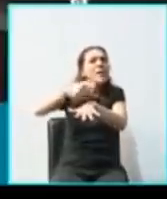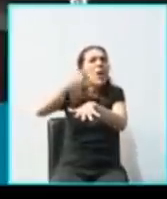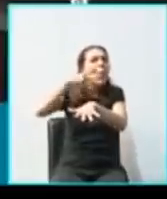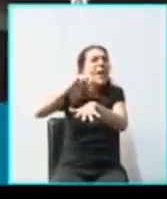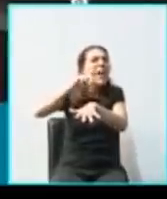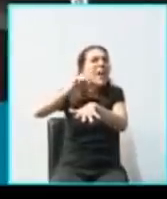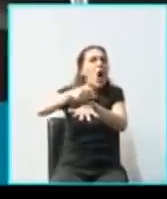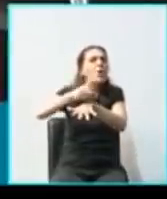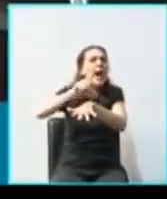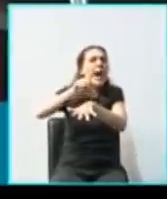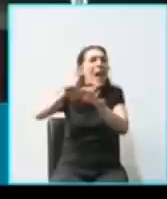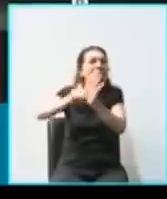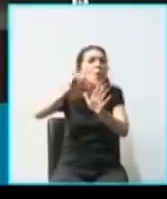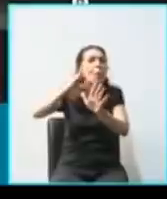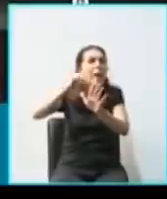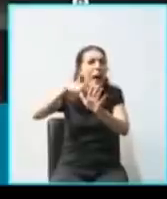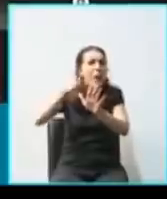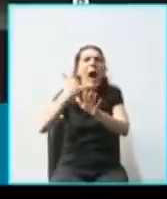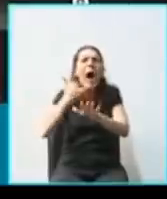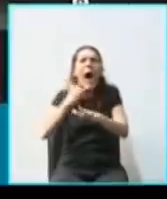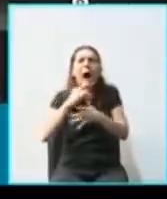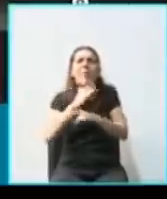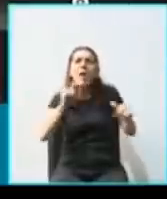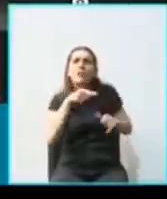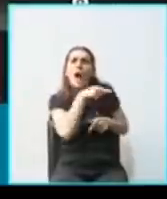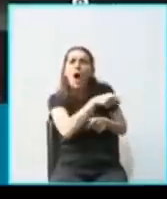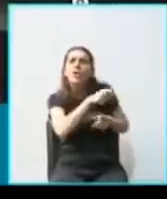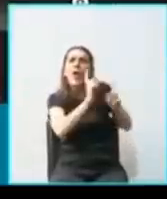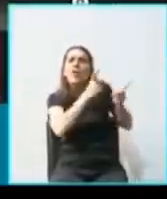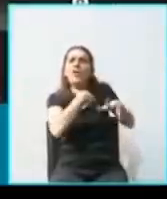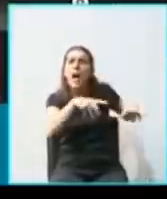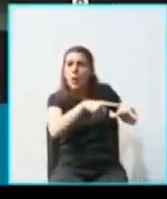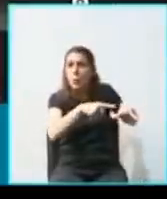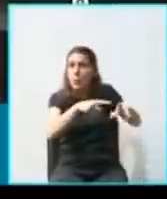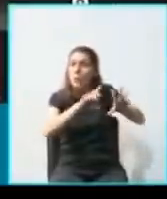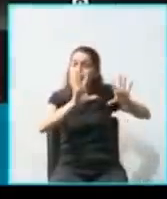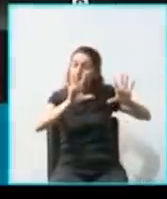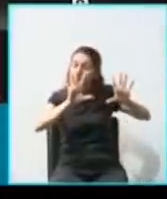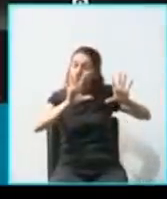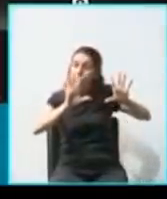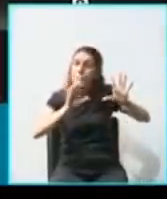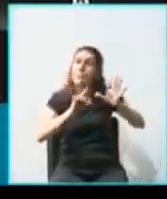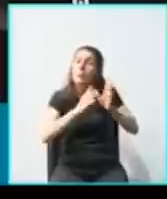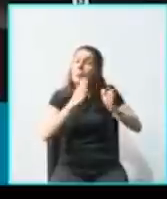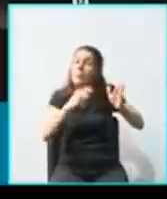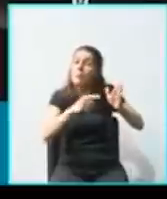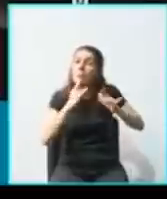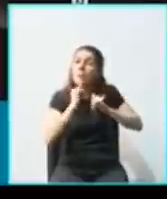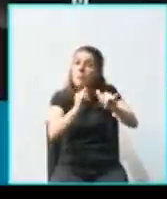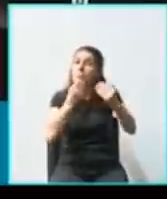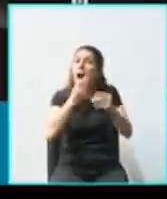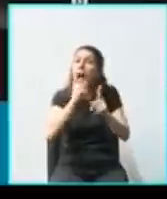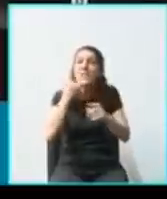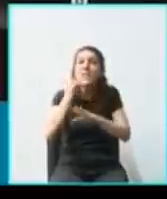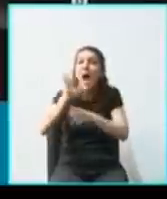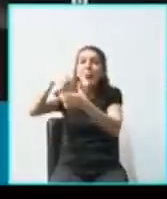docentes imputados. Permítame, cierro paréntesis, que quede grabado esto, están llevando a la justicia, y cuando hablamos con el